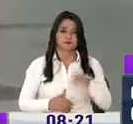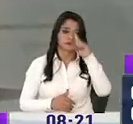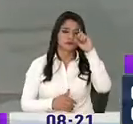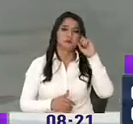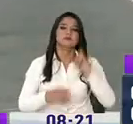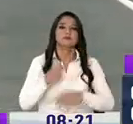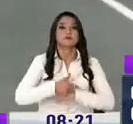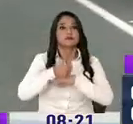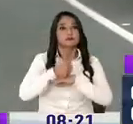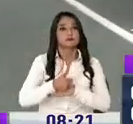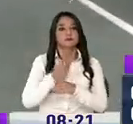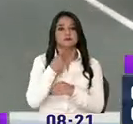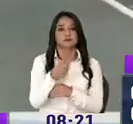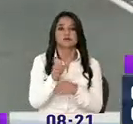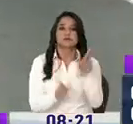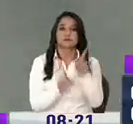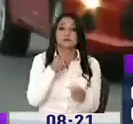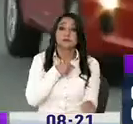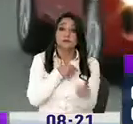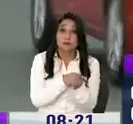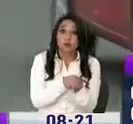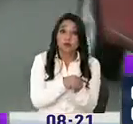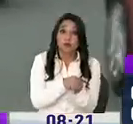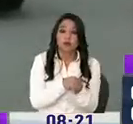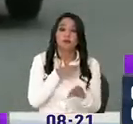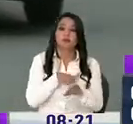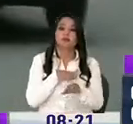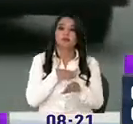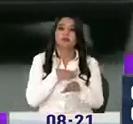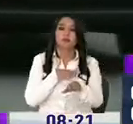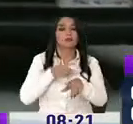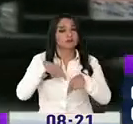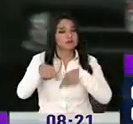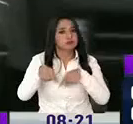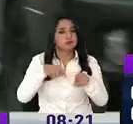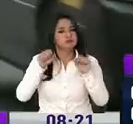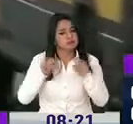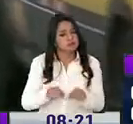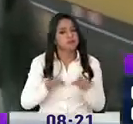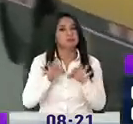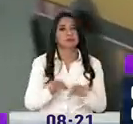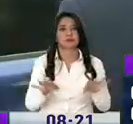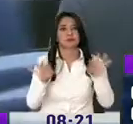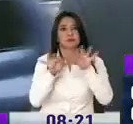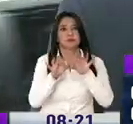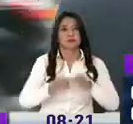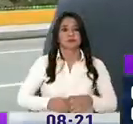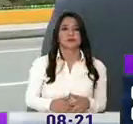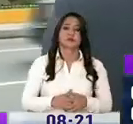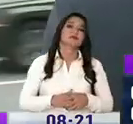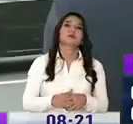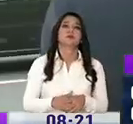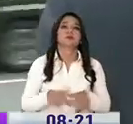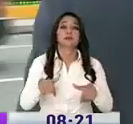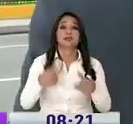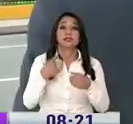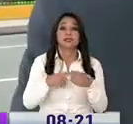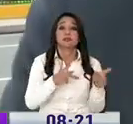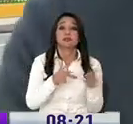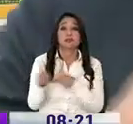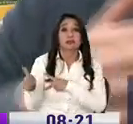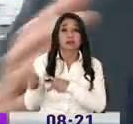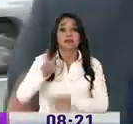autoridades mencionaron que la colaboración ciudadana para evitar las congestiones vehiculares es fundamental. Porque la ciudad está planificada para